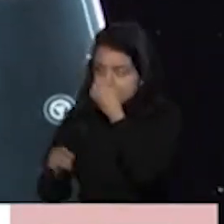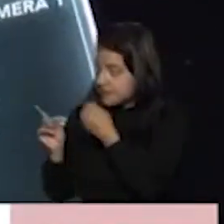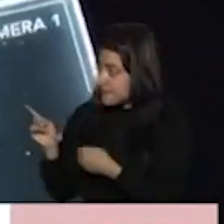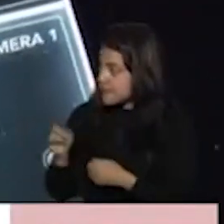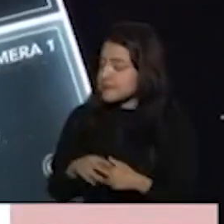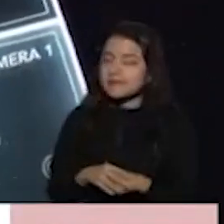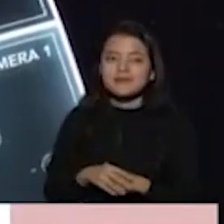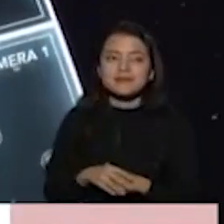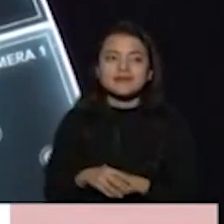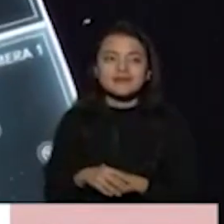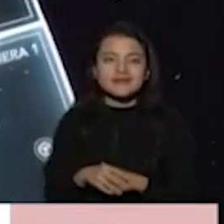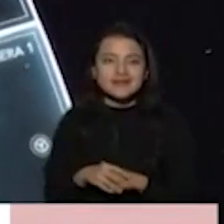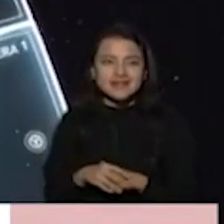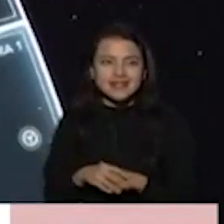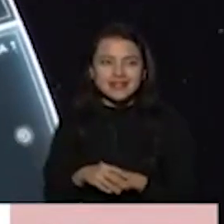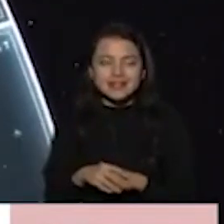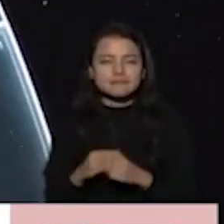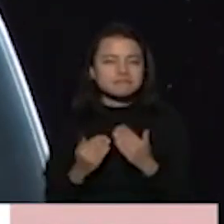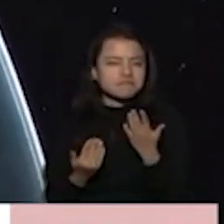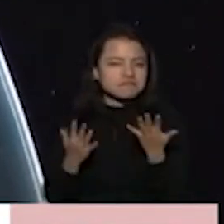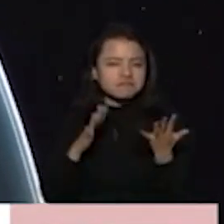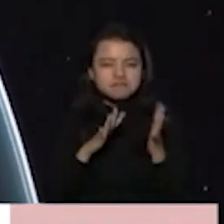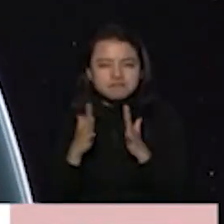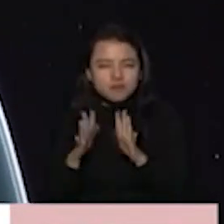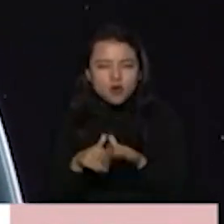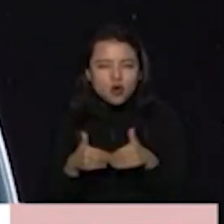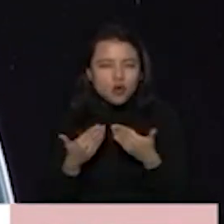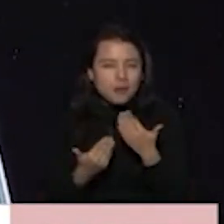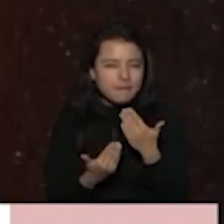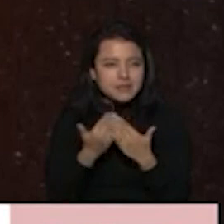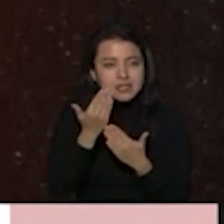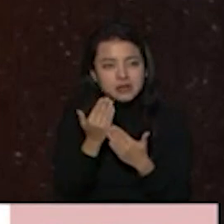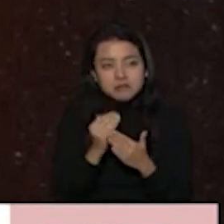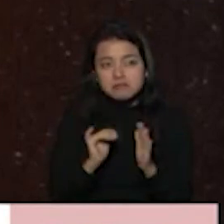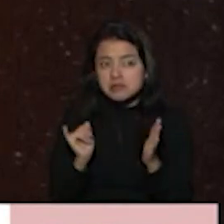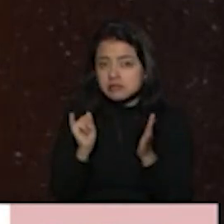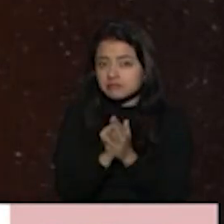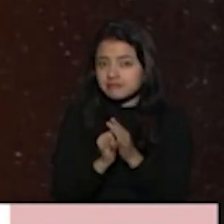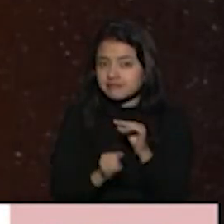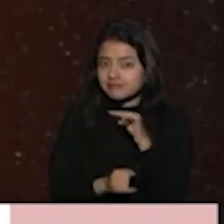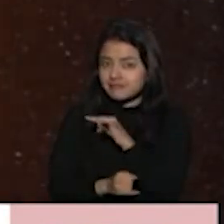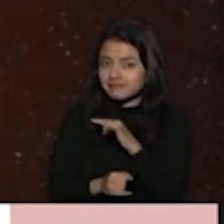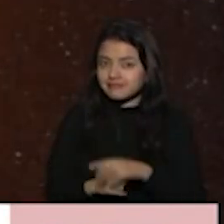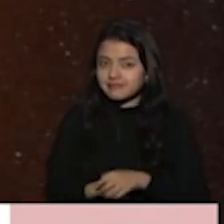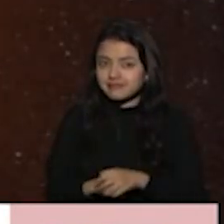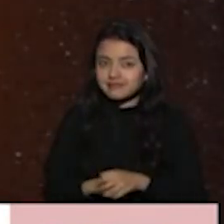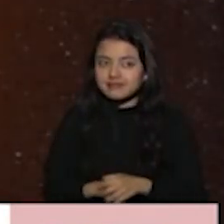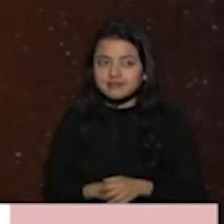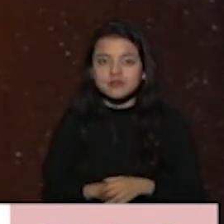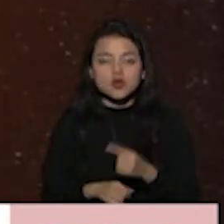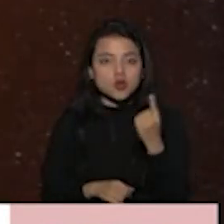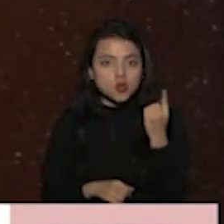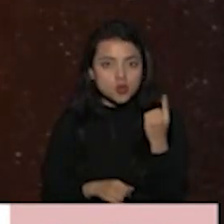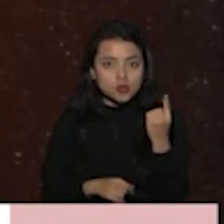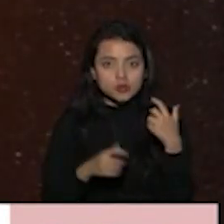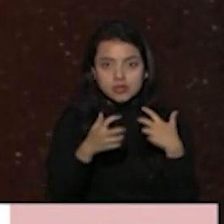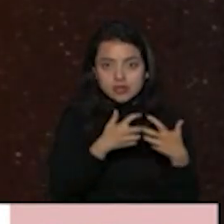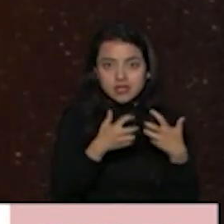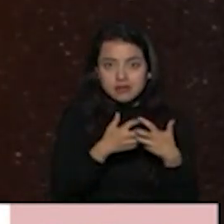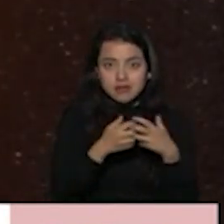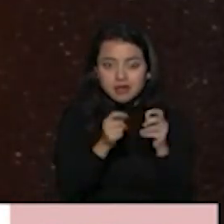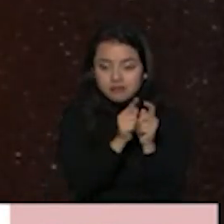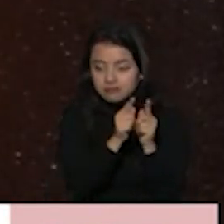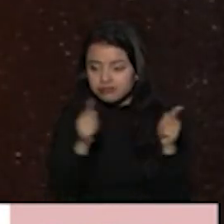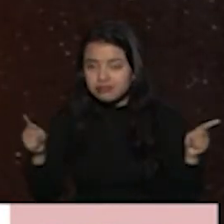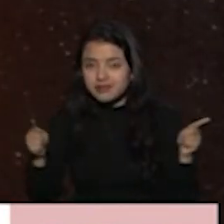solares, incluido el nuestro, comenzaron así, pero se estima que solo uno de cada 100 sistemas ha conservado esa